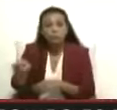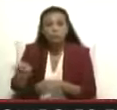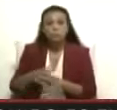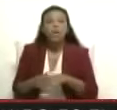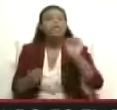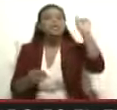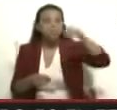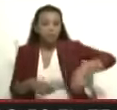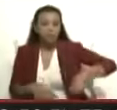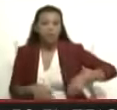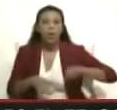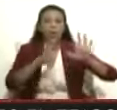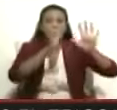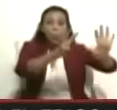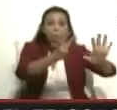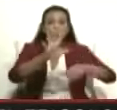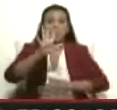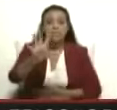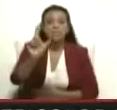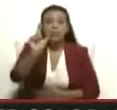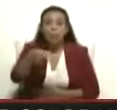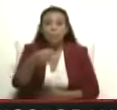Sí,